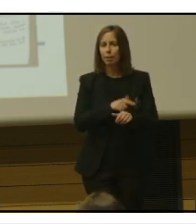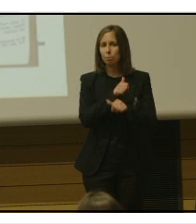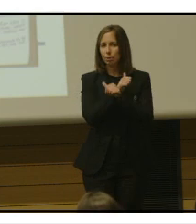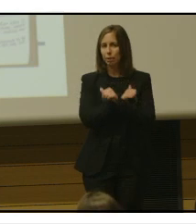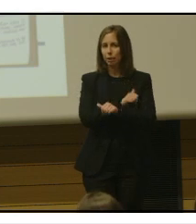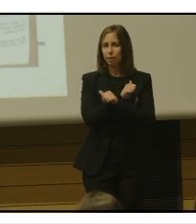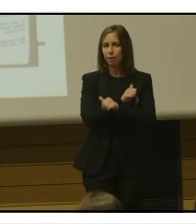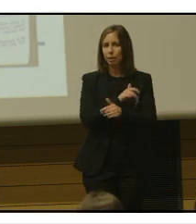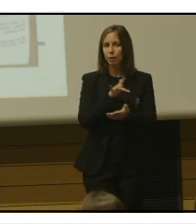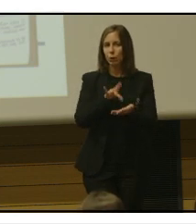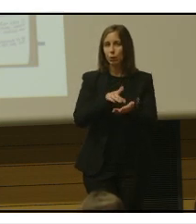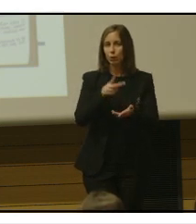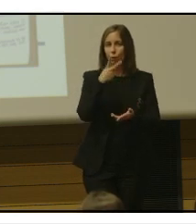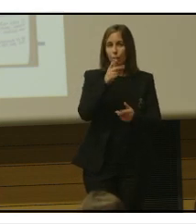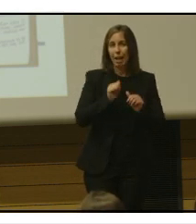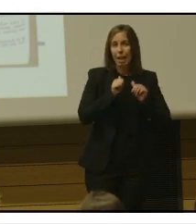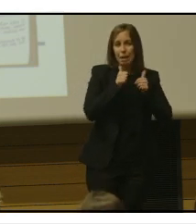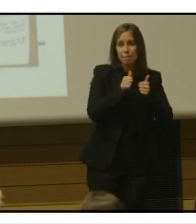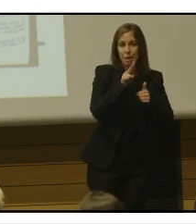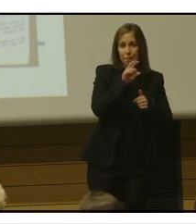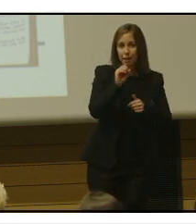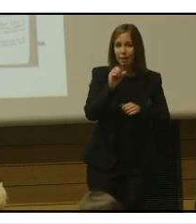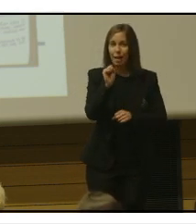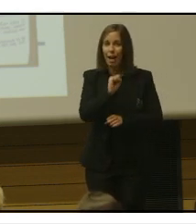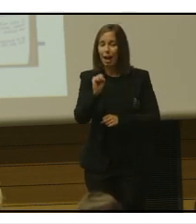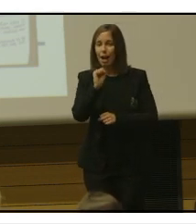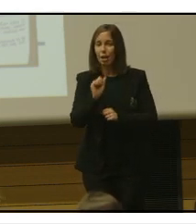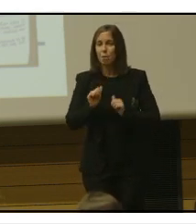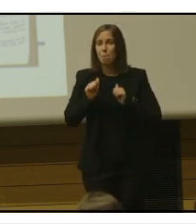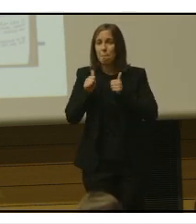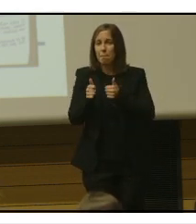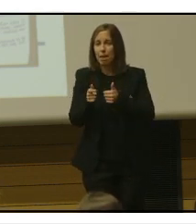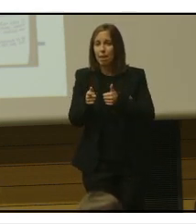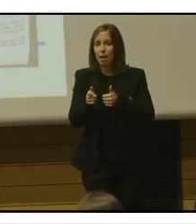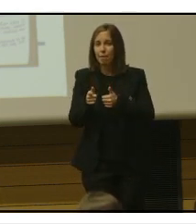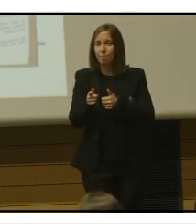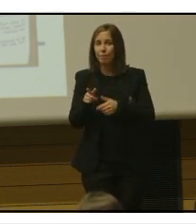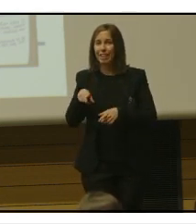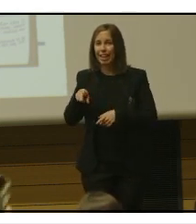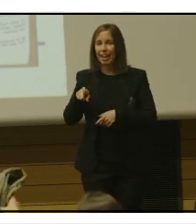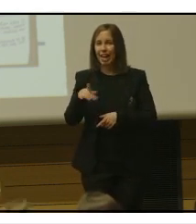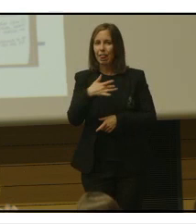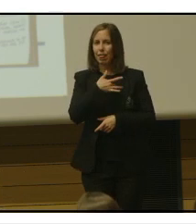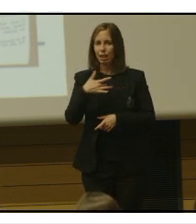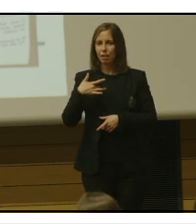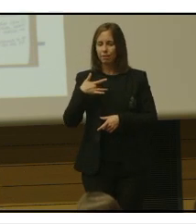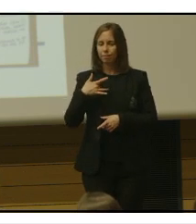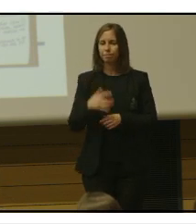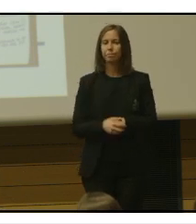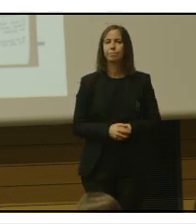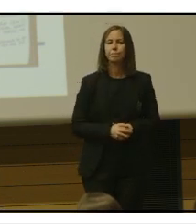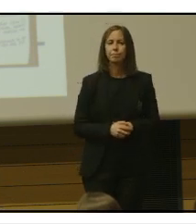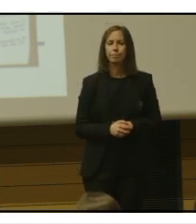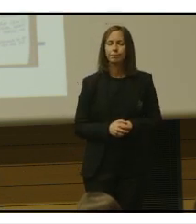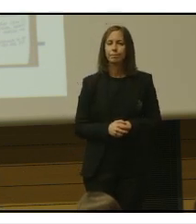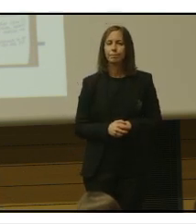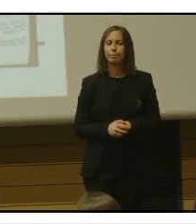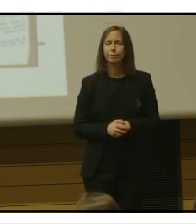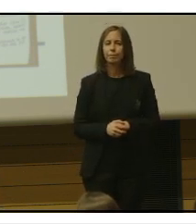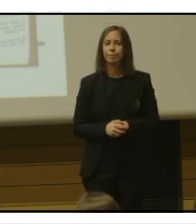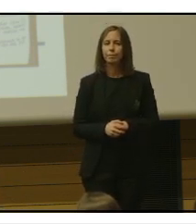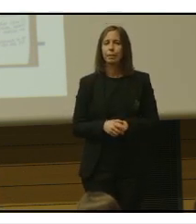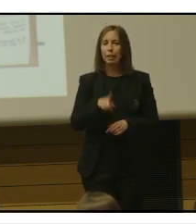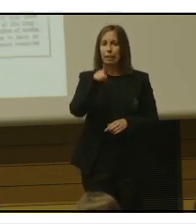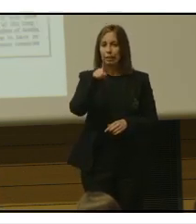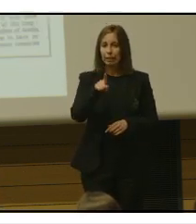que una persona empieza a fumar y pueda aparecer ese cáncer de pulmón.